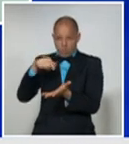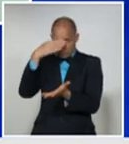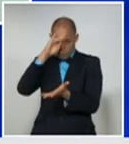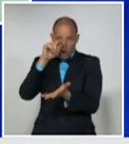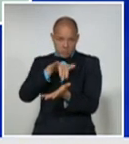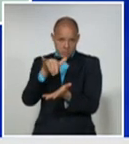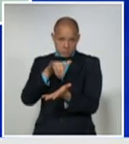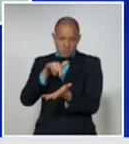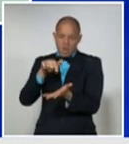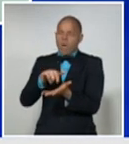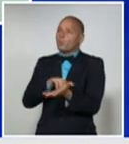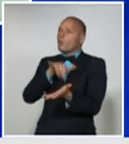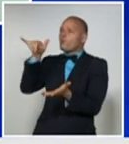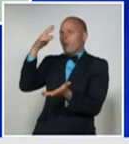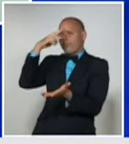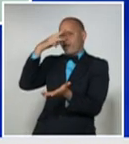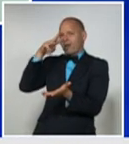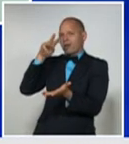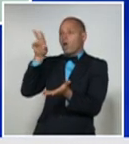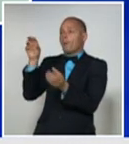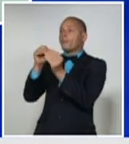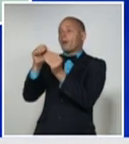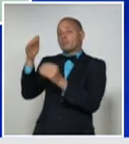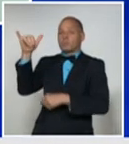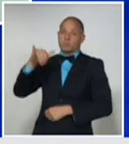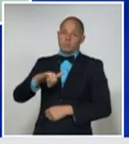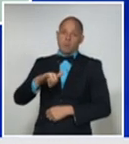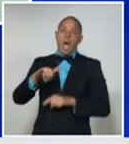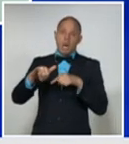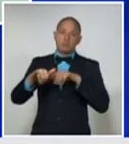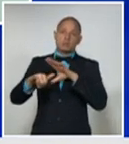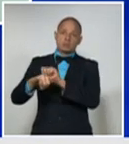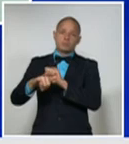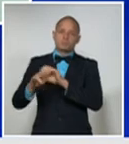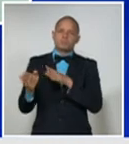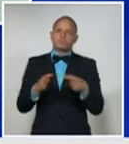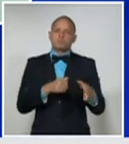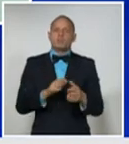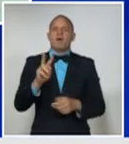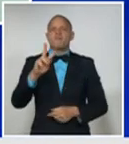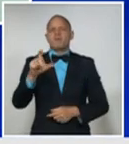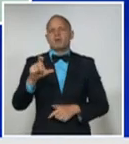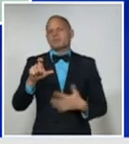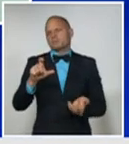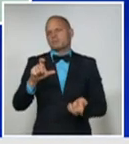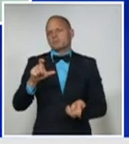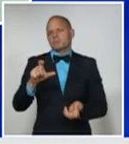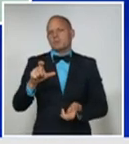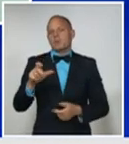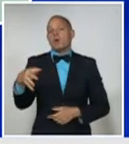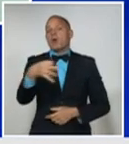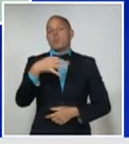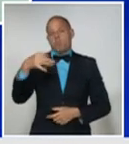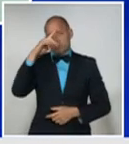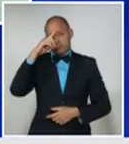de México. De Villa Clara, un caso importado del municipio de Santa